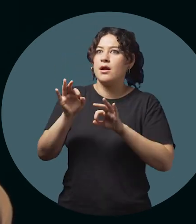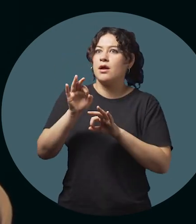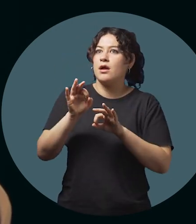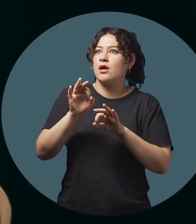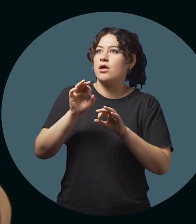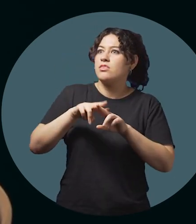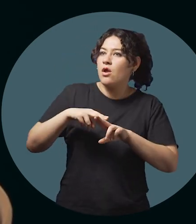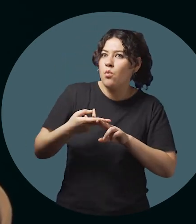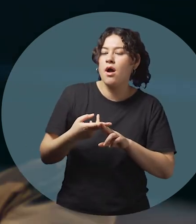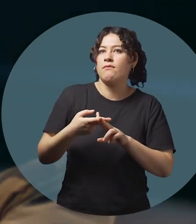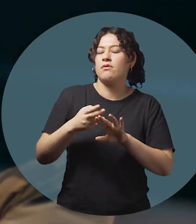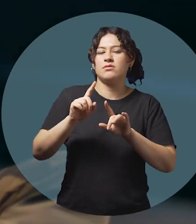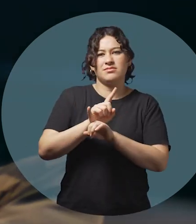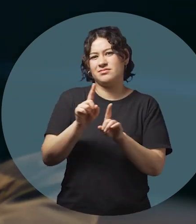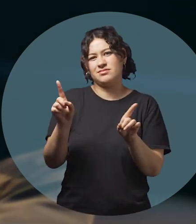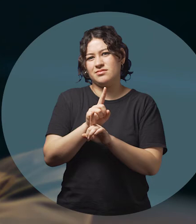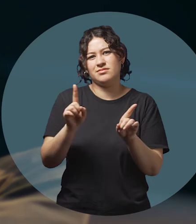nuevo, porque las cosas que están